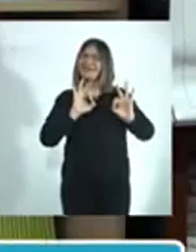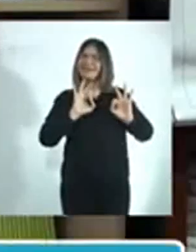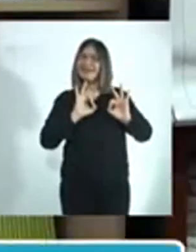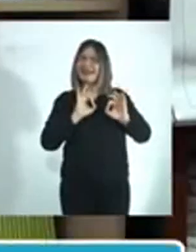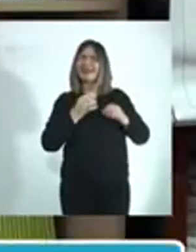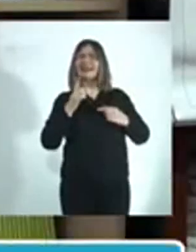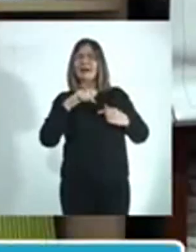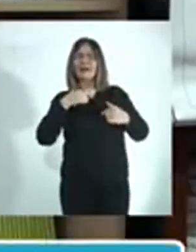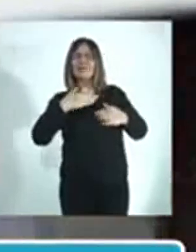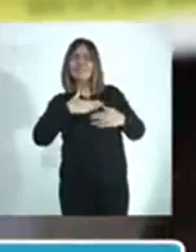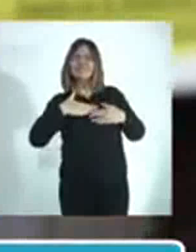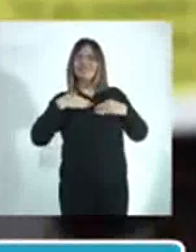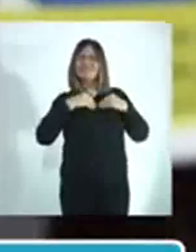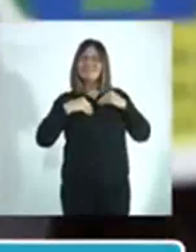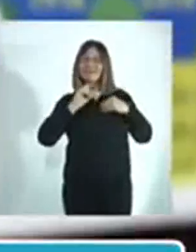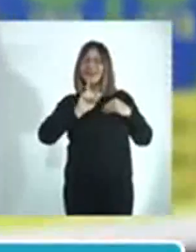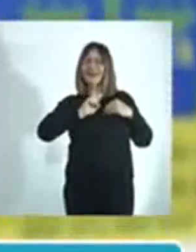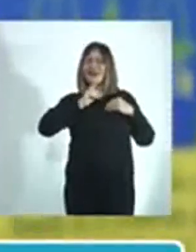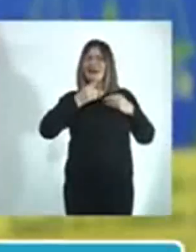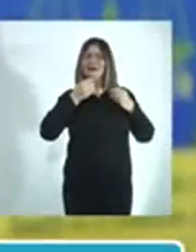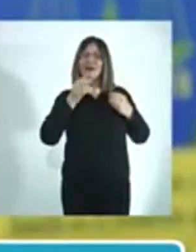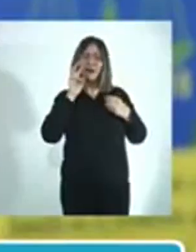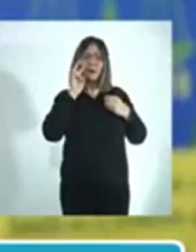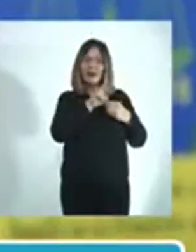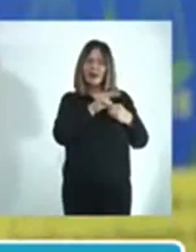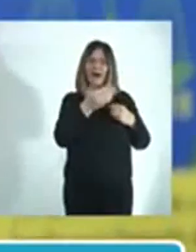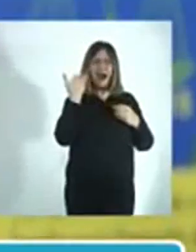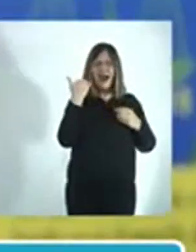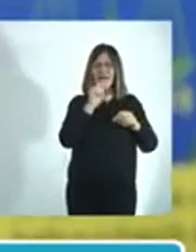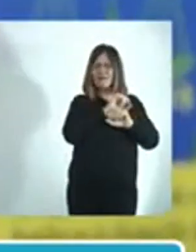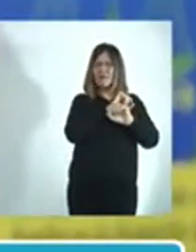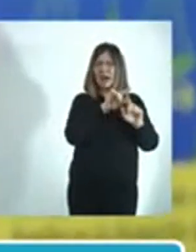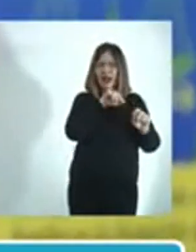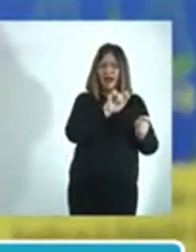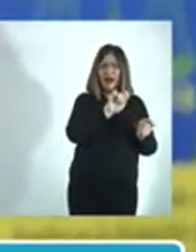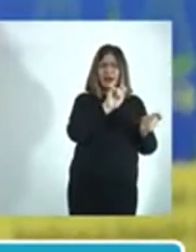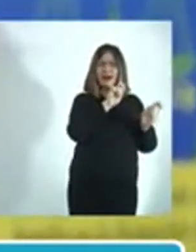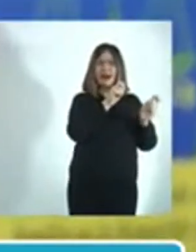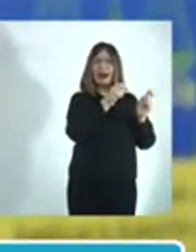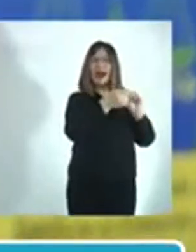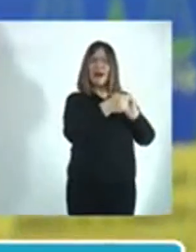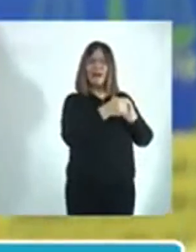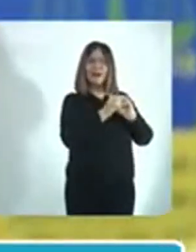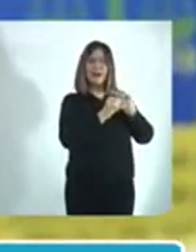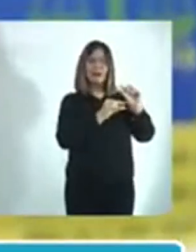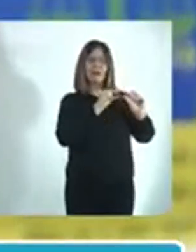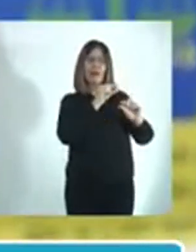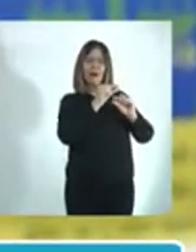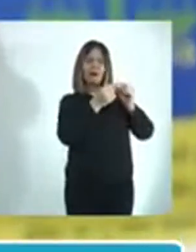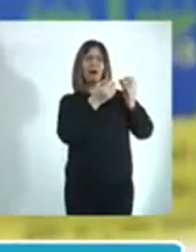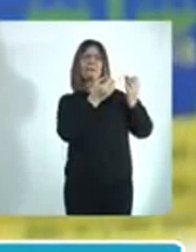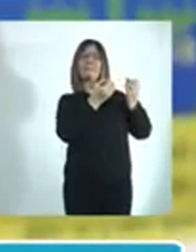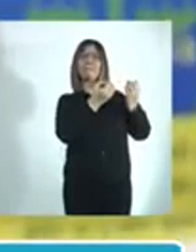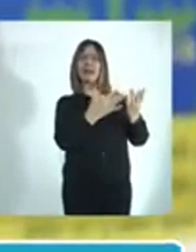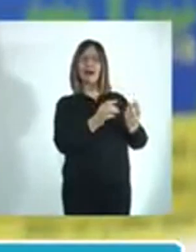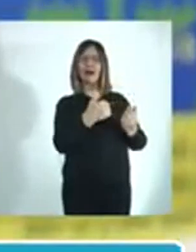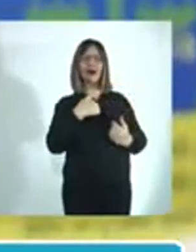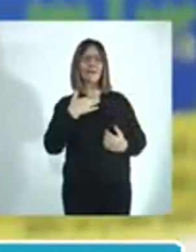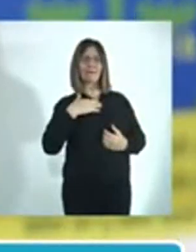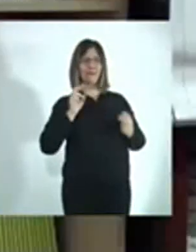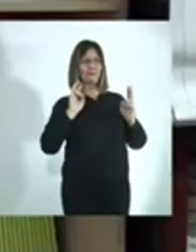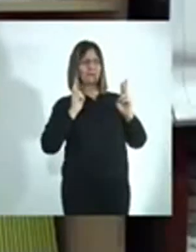orgullo, porque cuando uno ve el cambio, el crecimiento de mis niños, uno